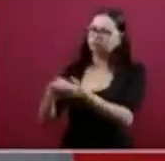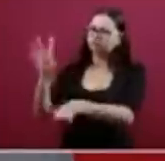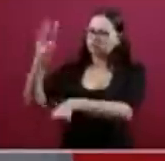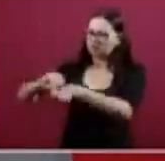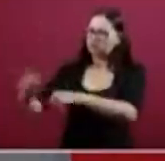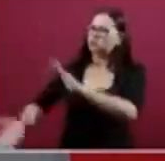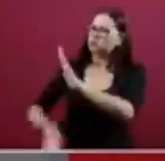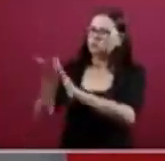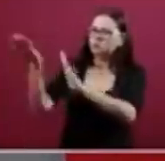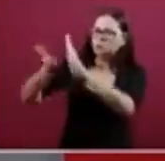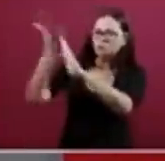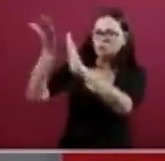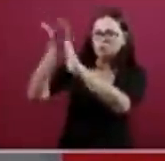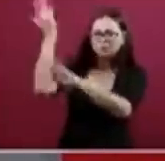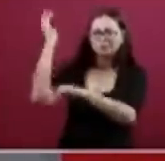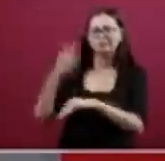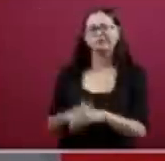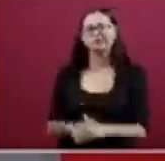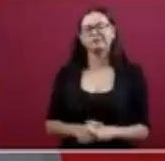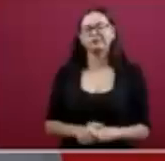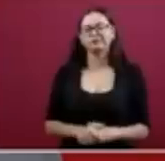autorizada